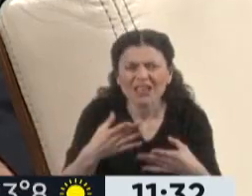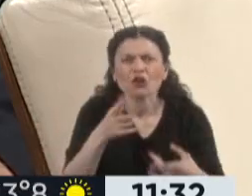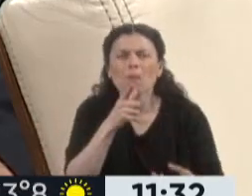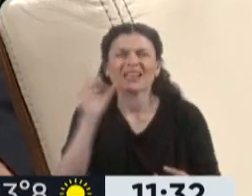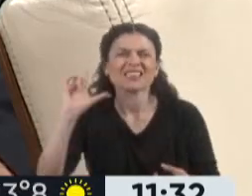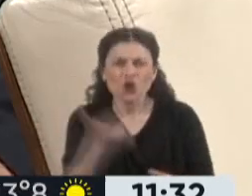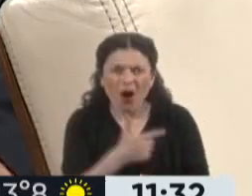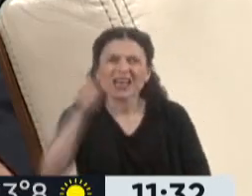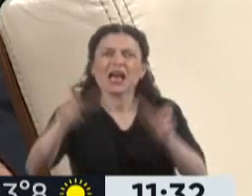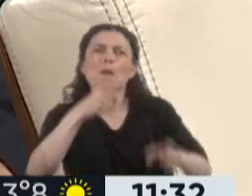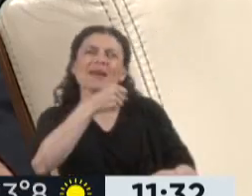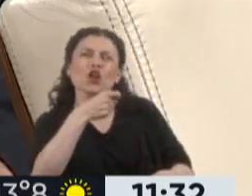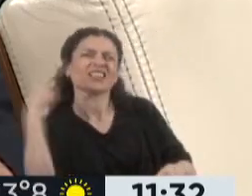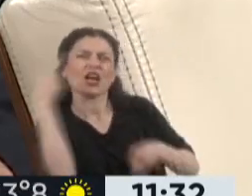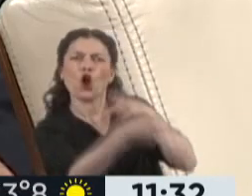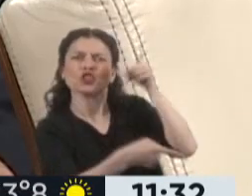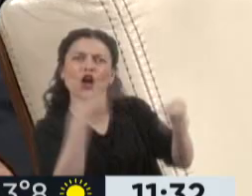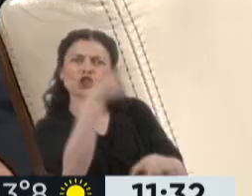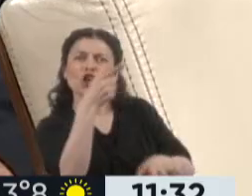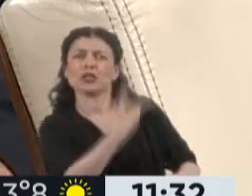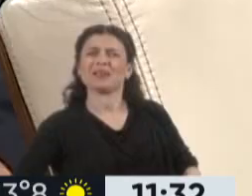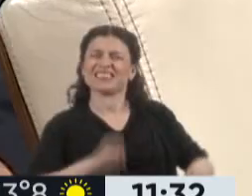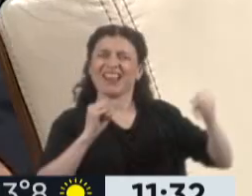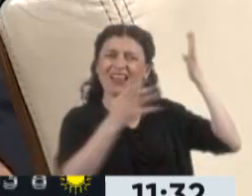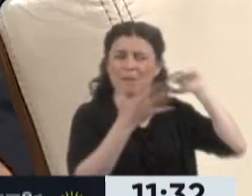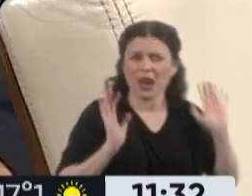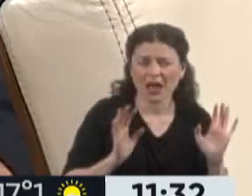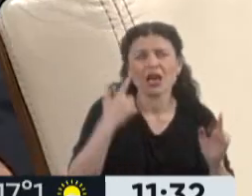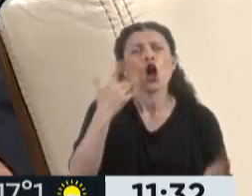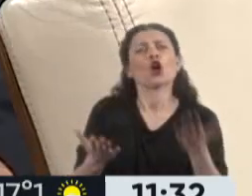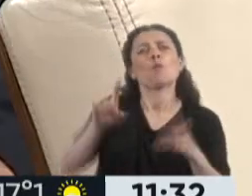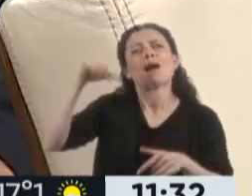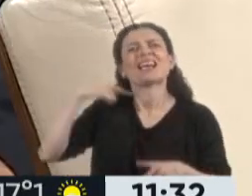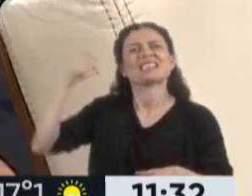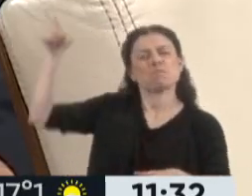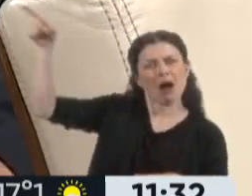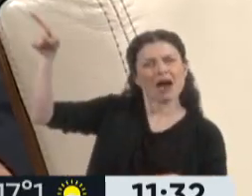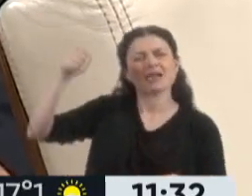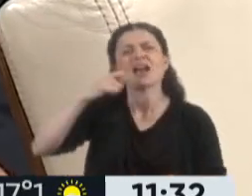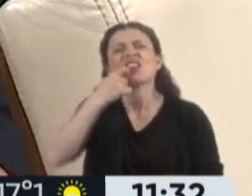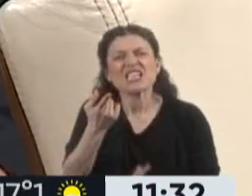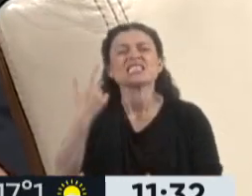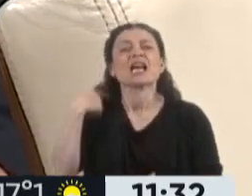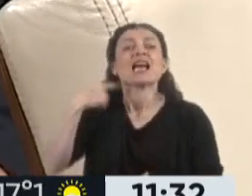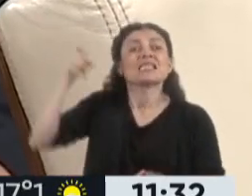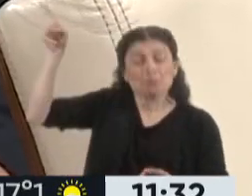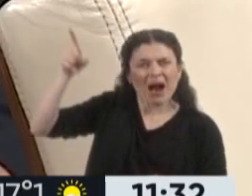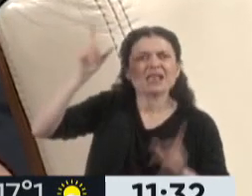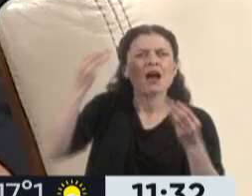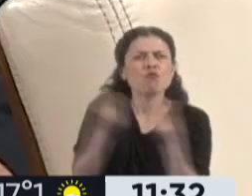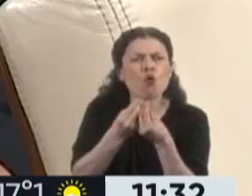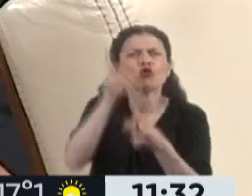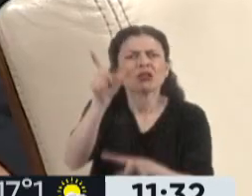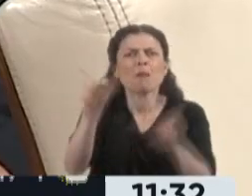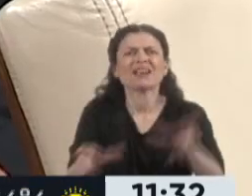en contra. Y en cambio, cuando el español medio es más pobre, ahora que en el año 2007 el 27% de la juventud está en el paro, medios como El